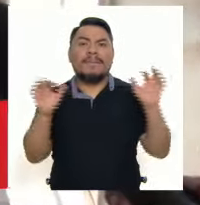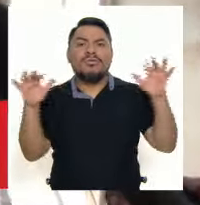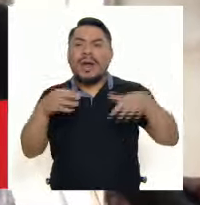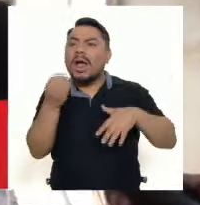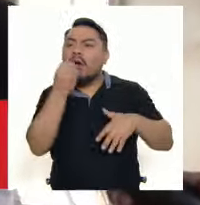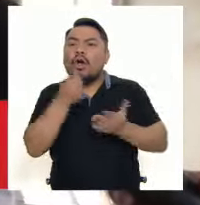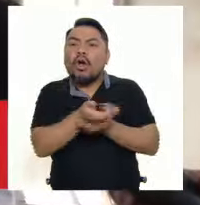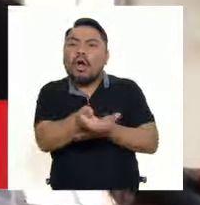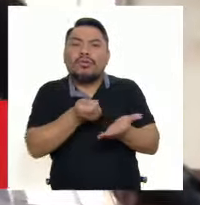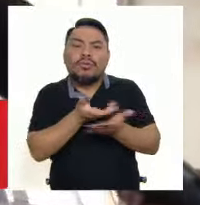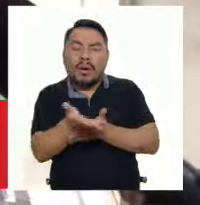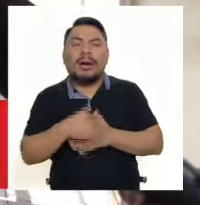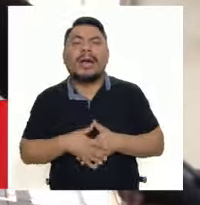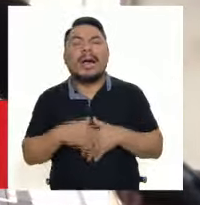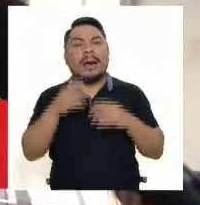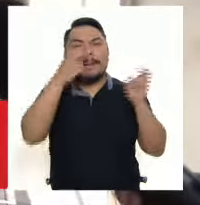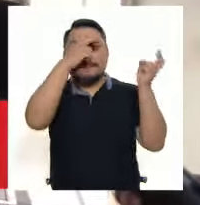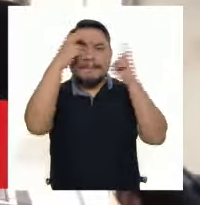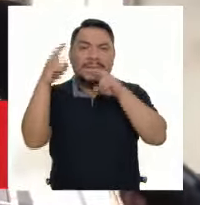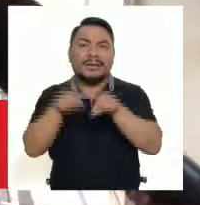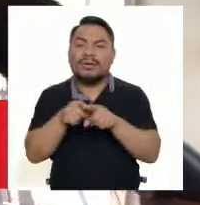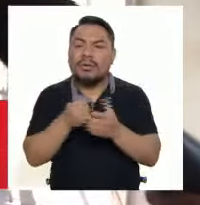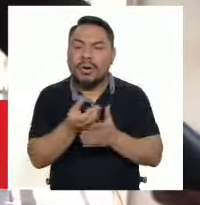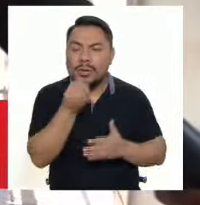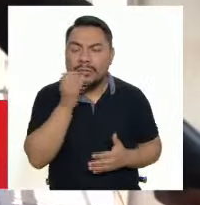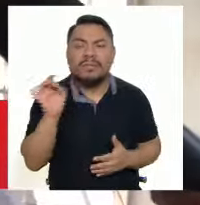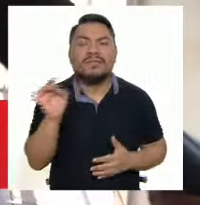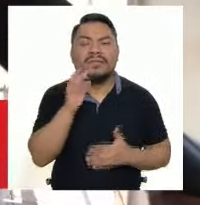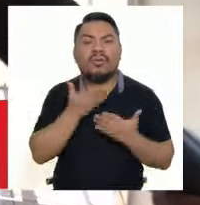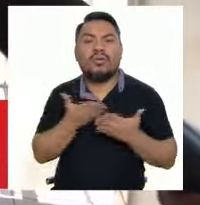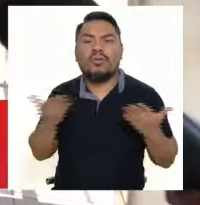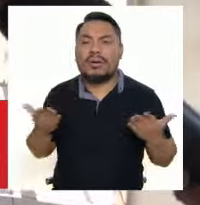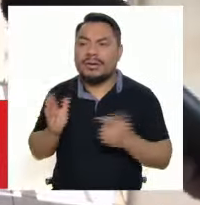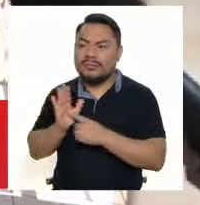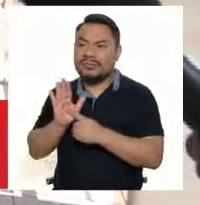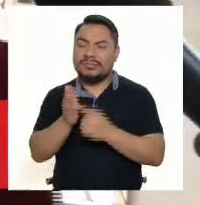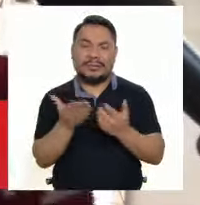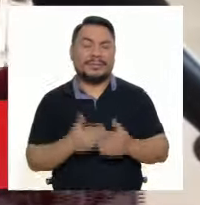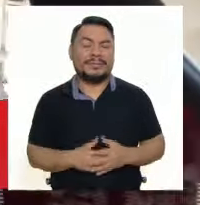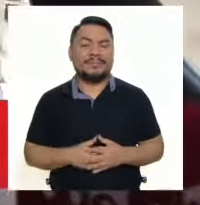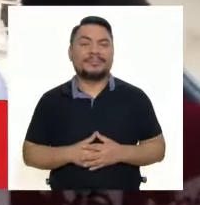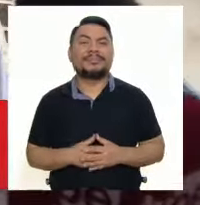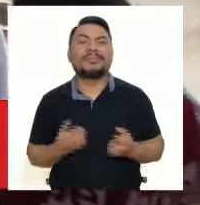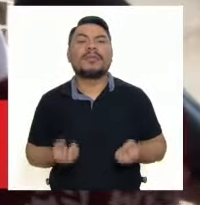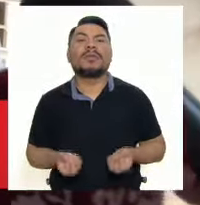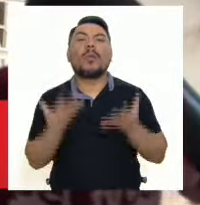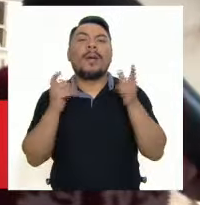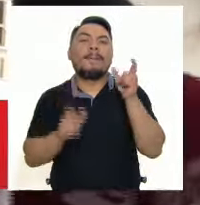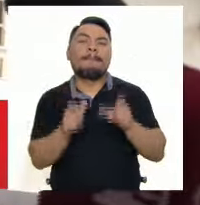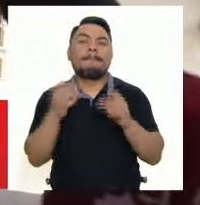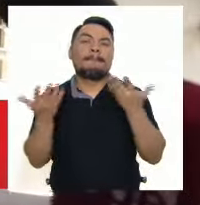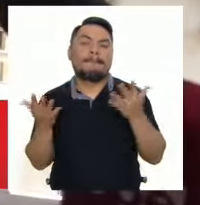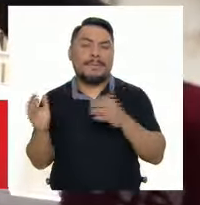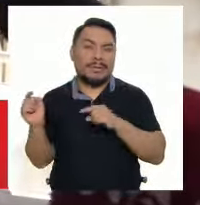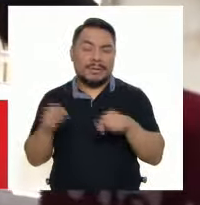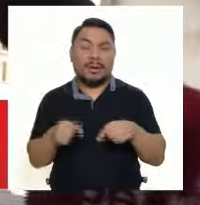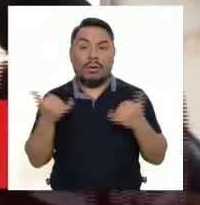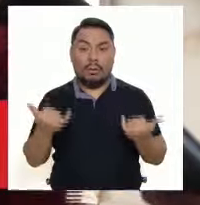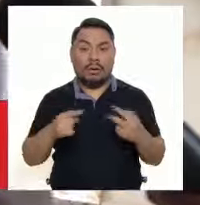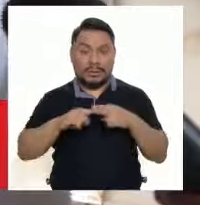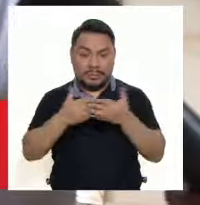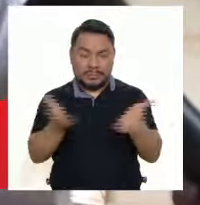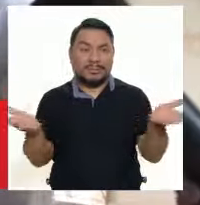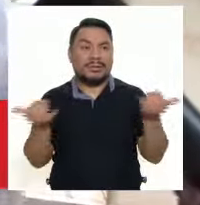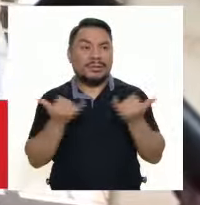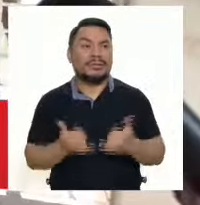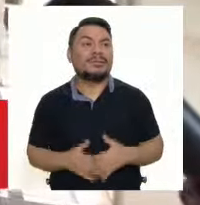van a venir en plan de pasear, también de consumir, por supuesto, los productos que van a ofrecer. ¿Cuántas personas esperan aproximadamente? Hoy es la inauguración,